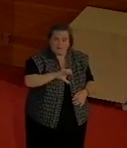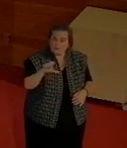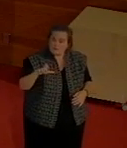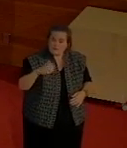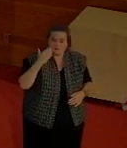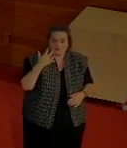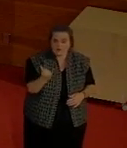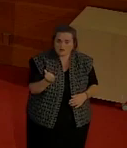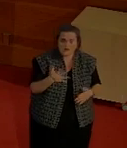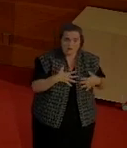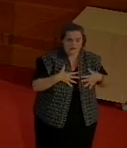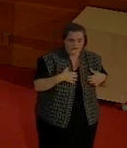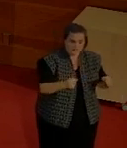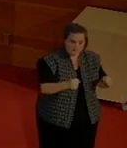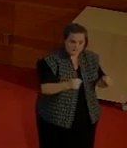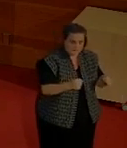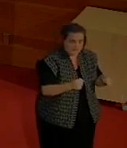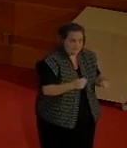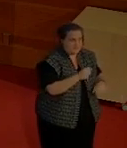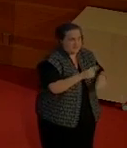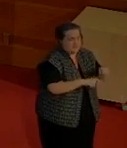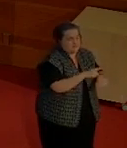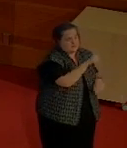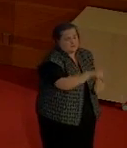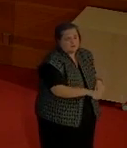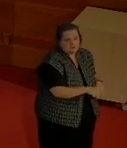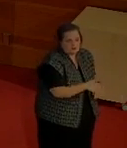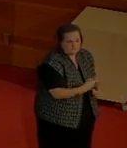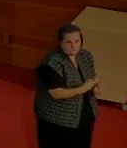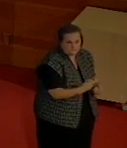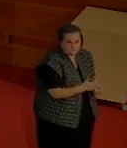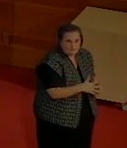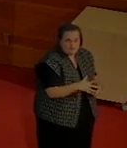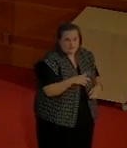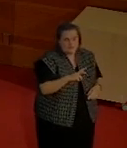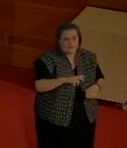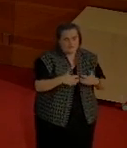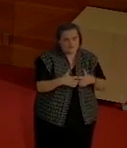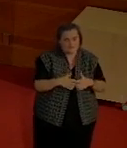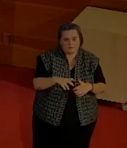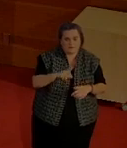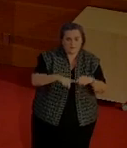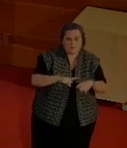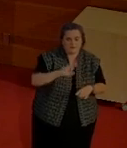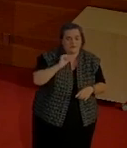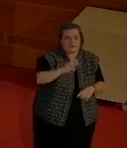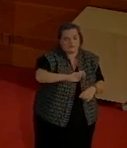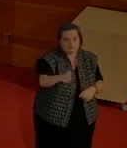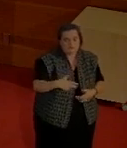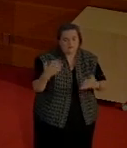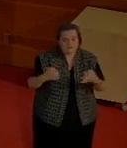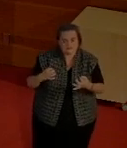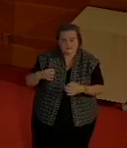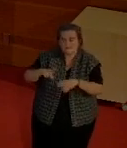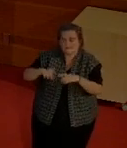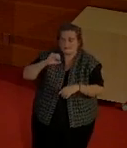energéticamente dependemos de un impresentable en términos de tecnología y manufactura dependemos de otro impresentable y en términos de seguridad dependemos de otro